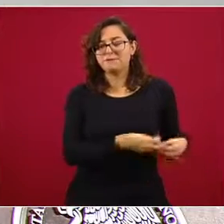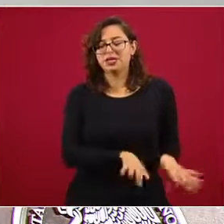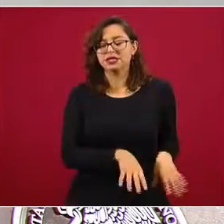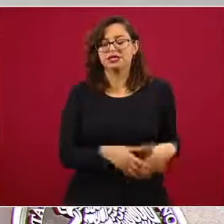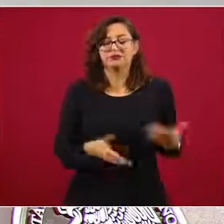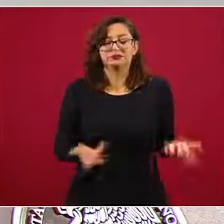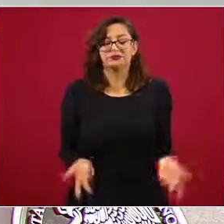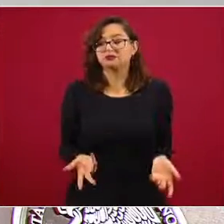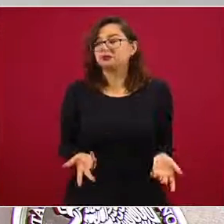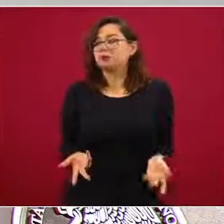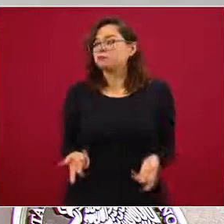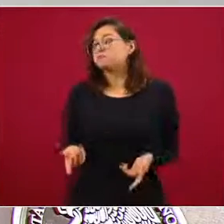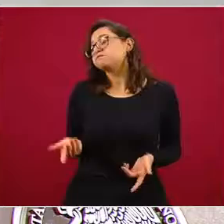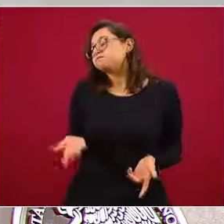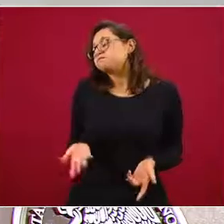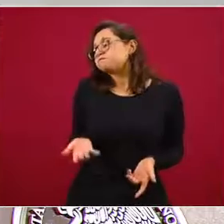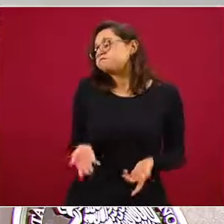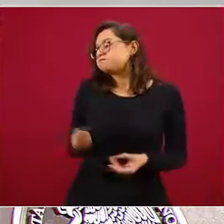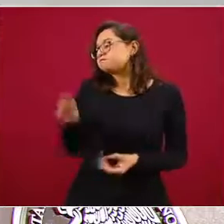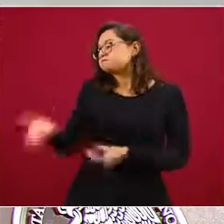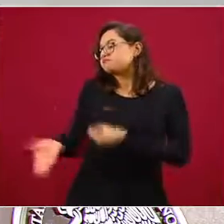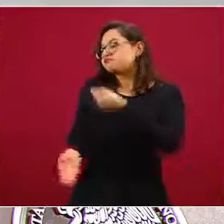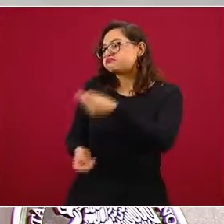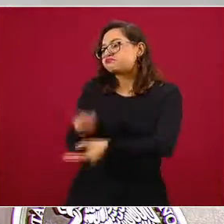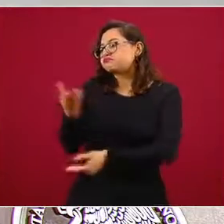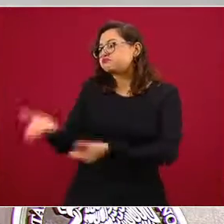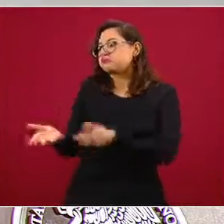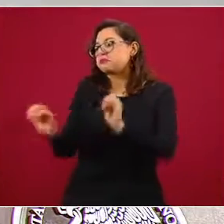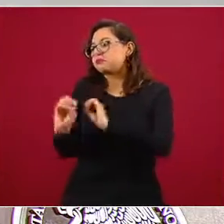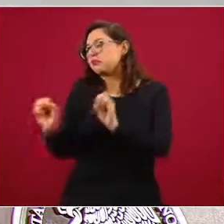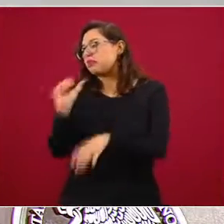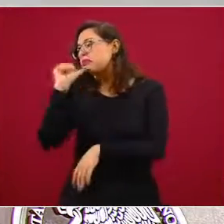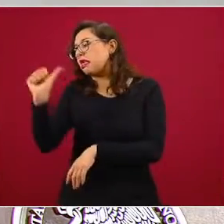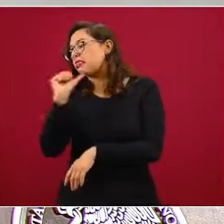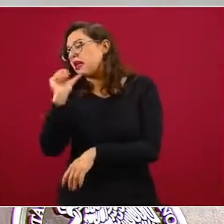Por eso no había nada, por eso inventaron